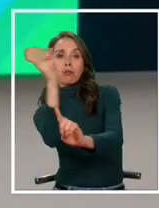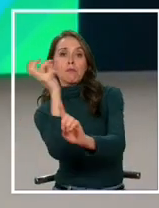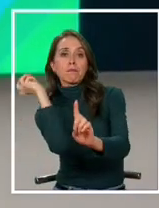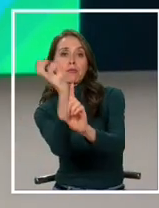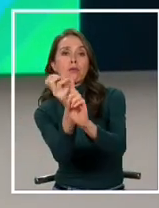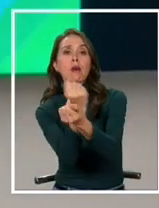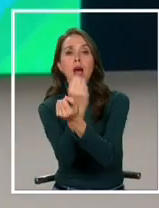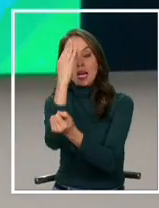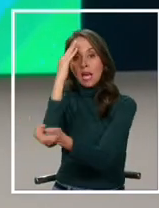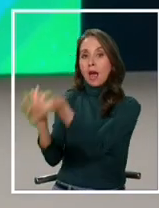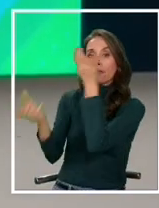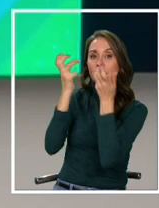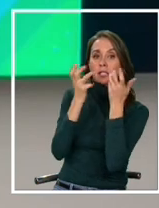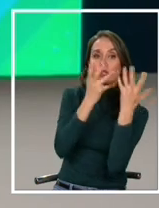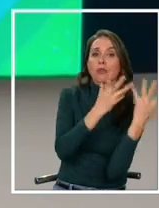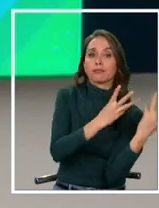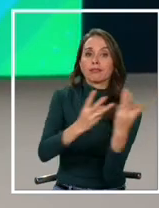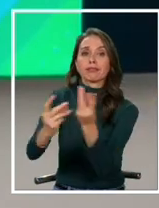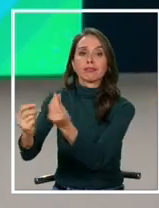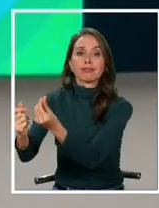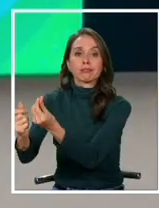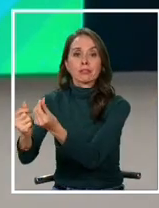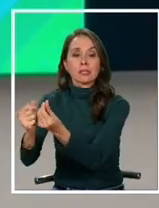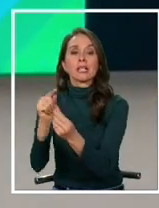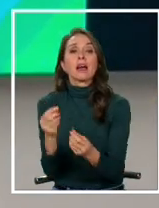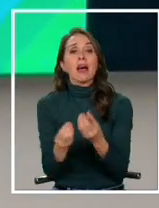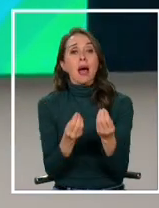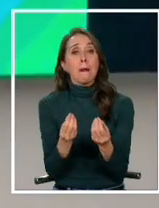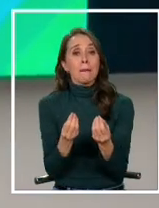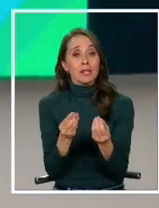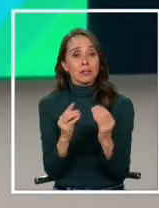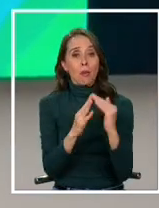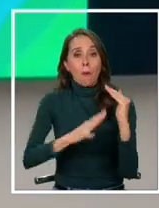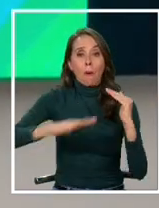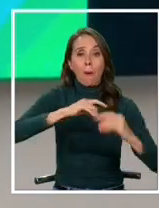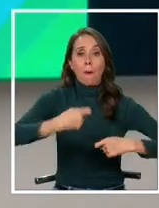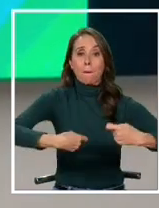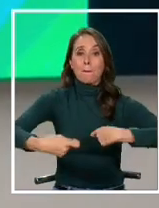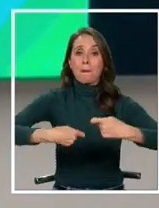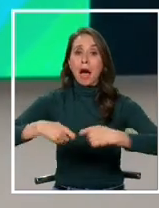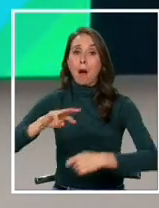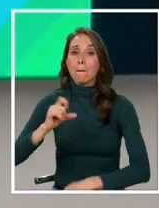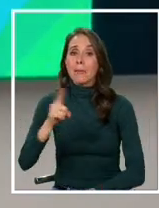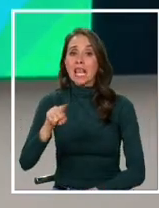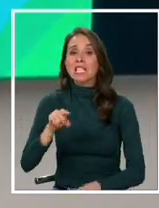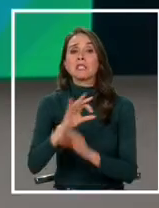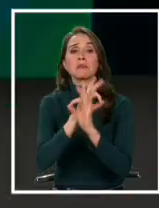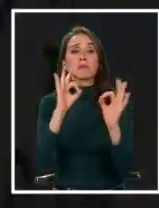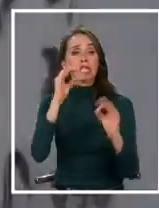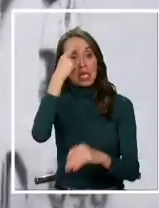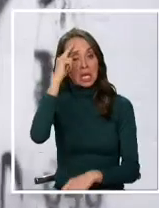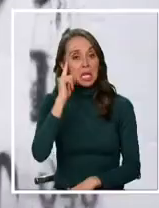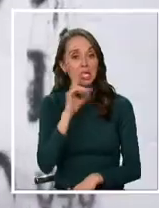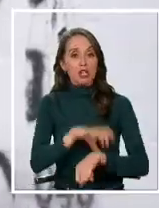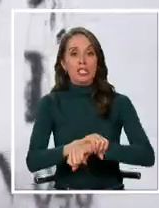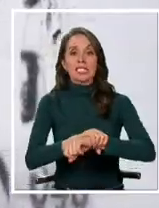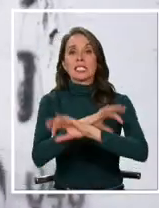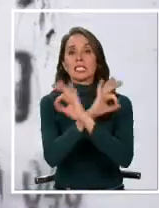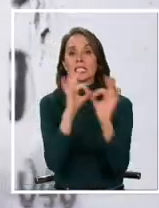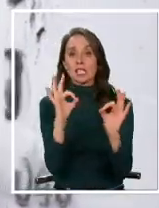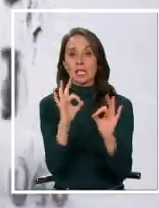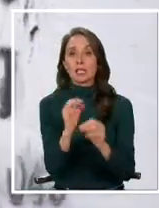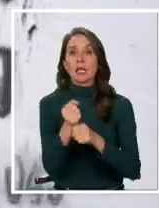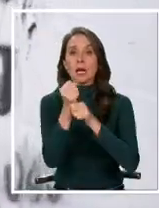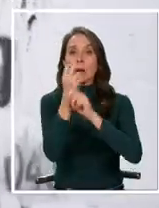carabineros por lo que son dispersados en relación a lo que ocurrió directamente en el barrio me no se registraron lesionados ni detenidos protesta que